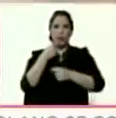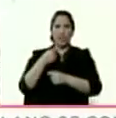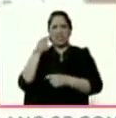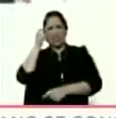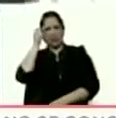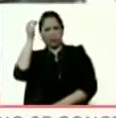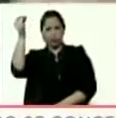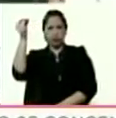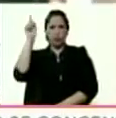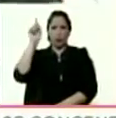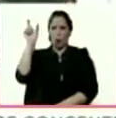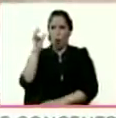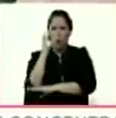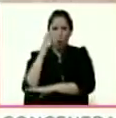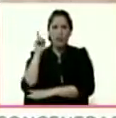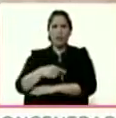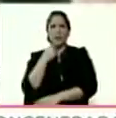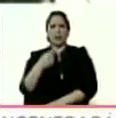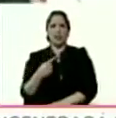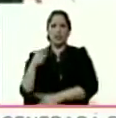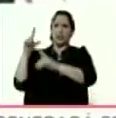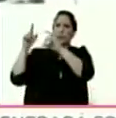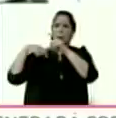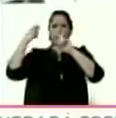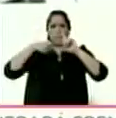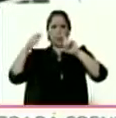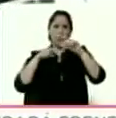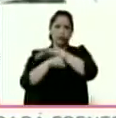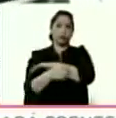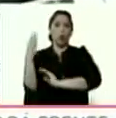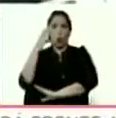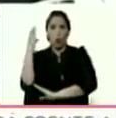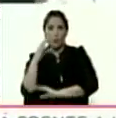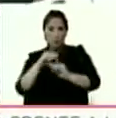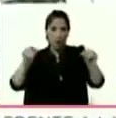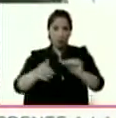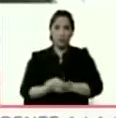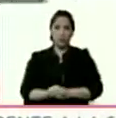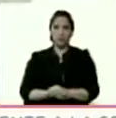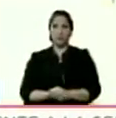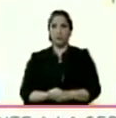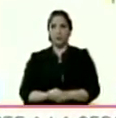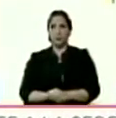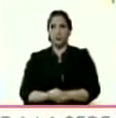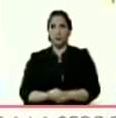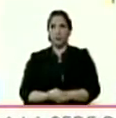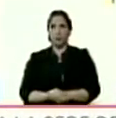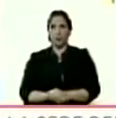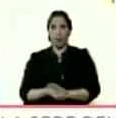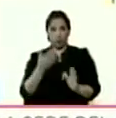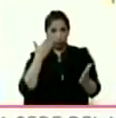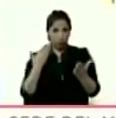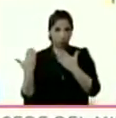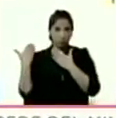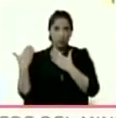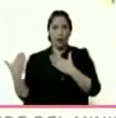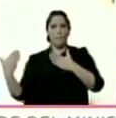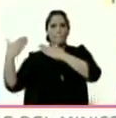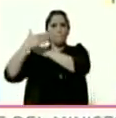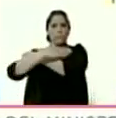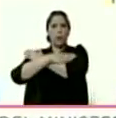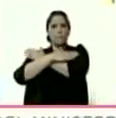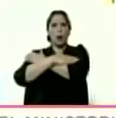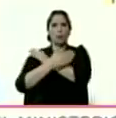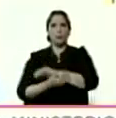que es el que aparece también en un video señalando la entrada de Juan Guaidó a territorio colombiano. Y aquí aparece abrazado